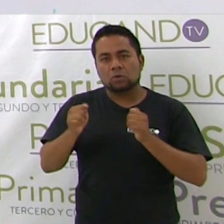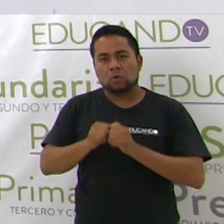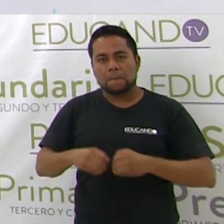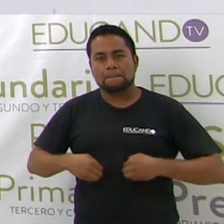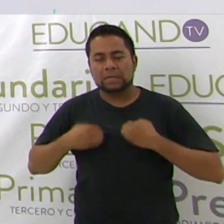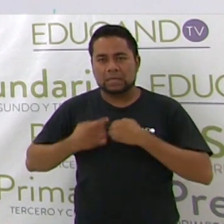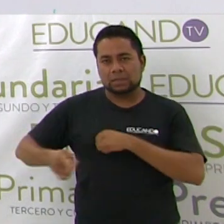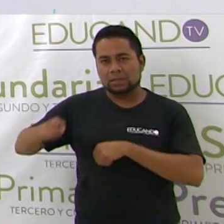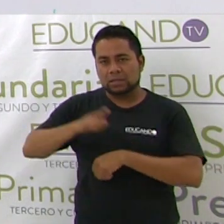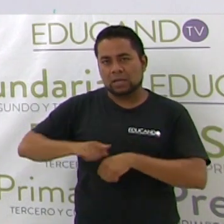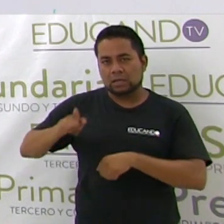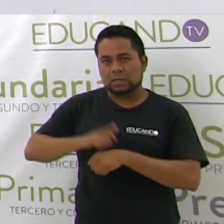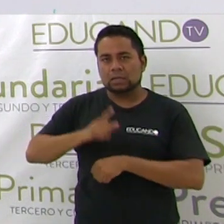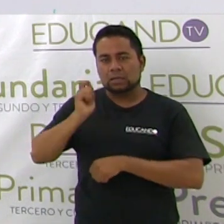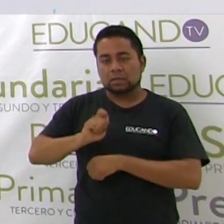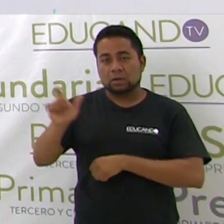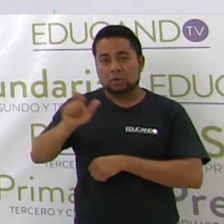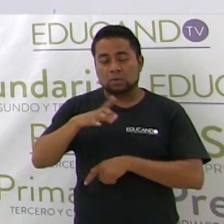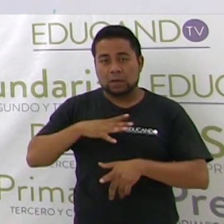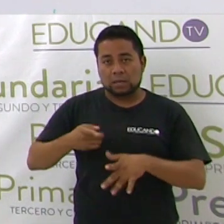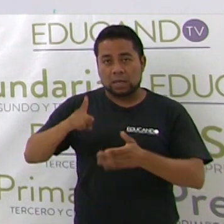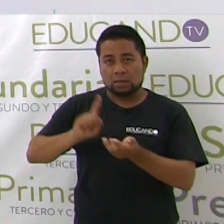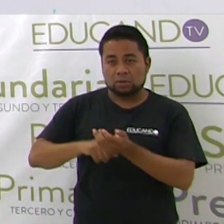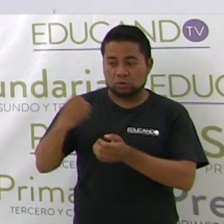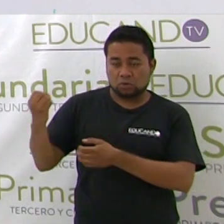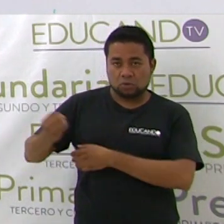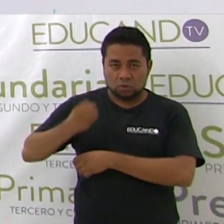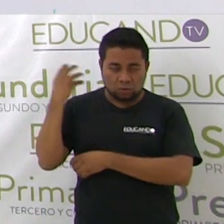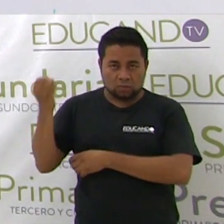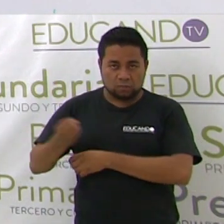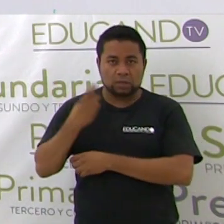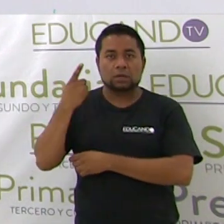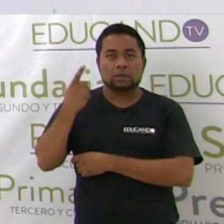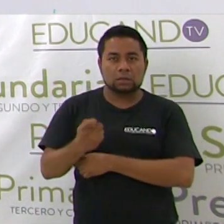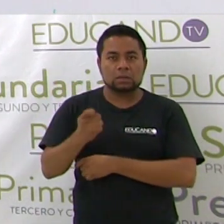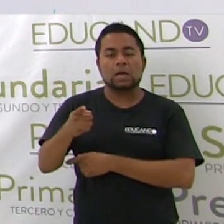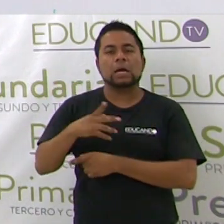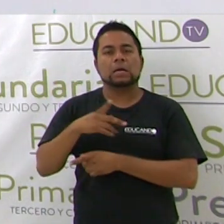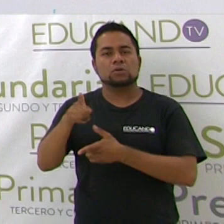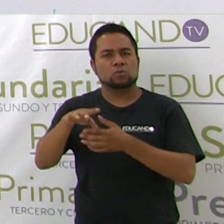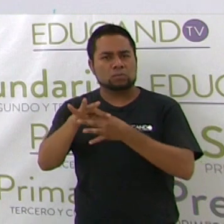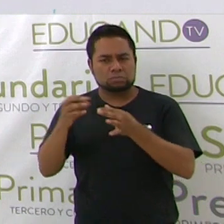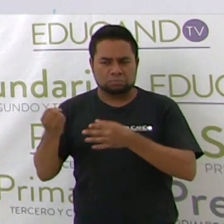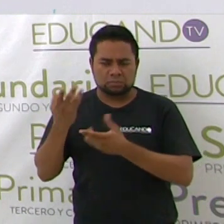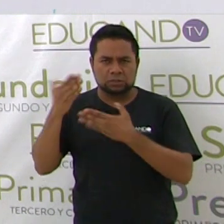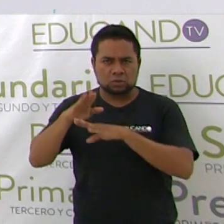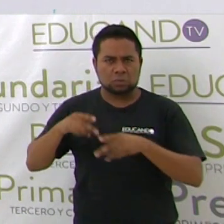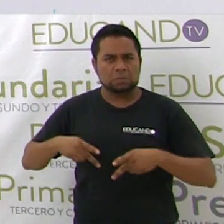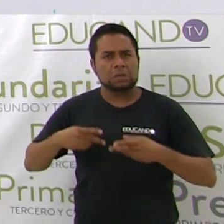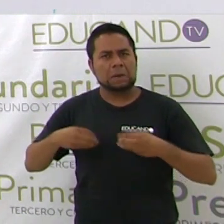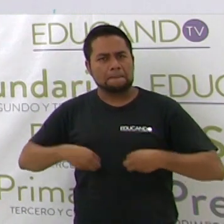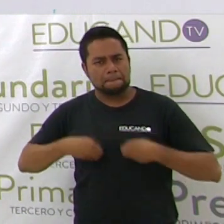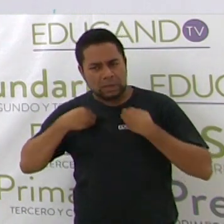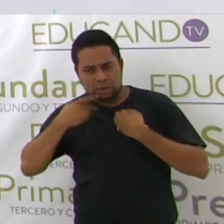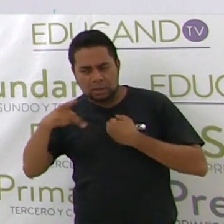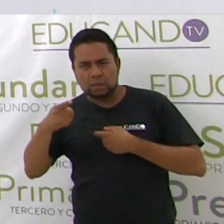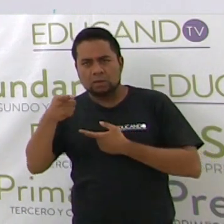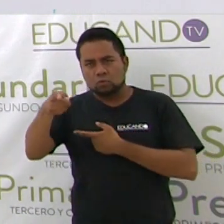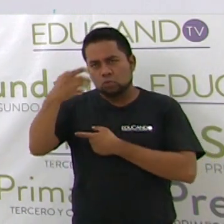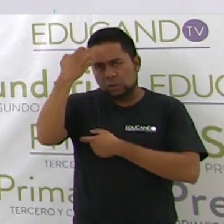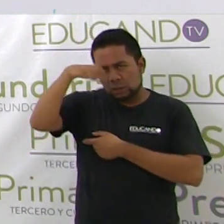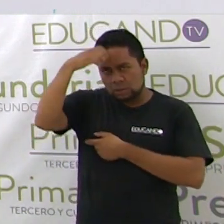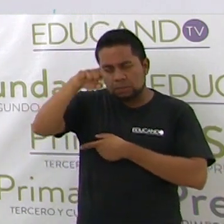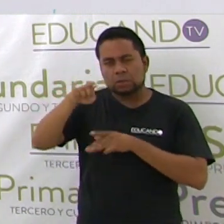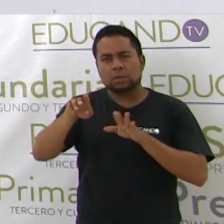diaria. Y cuando estén en la conferencia, hablen de su vida diaria, hablen de su experiencia,